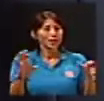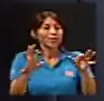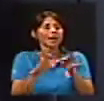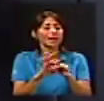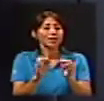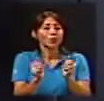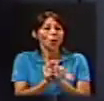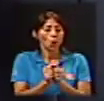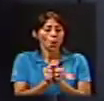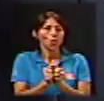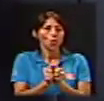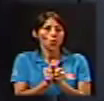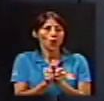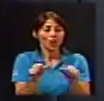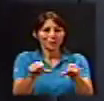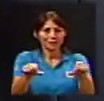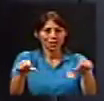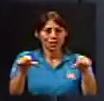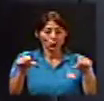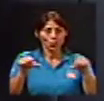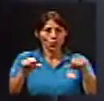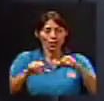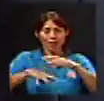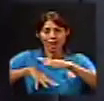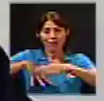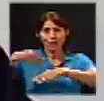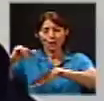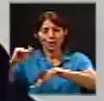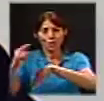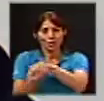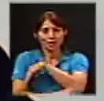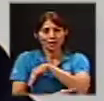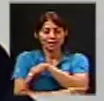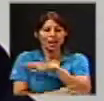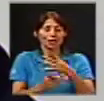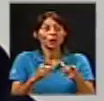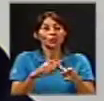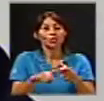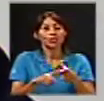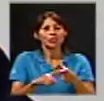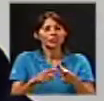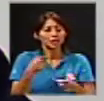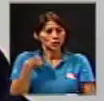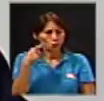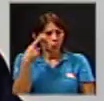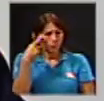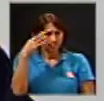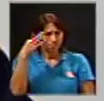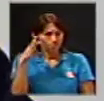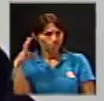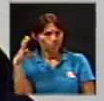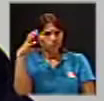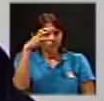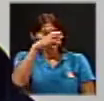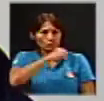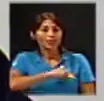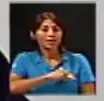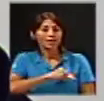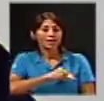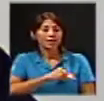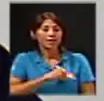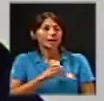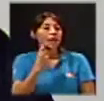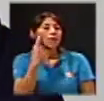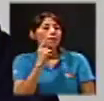con el sector externo, y entonces me sospecho que por